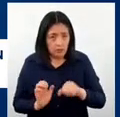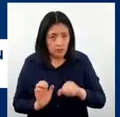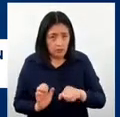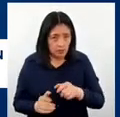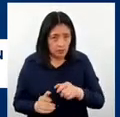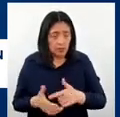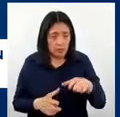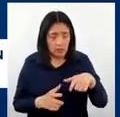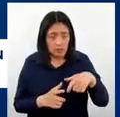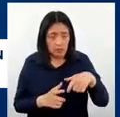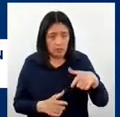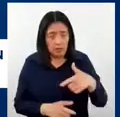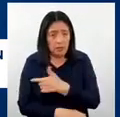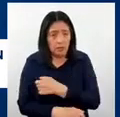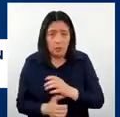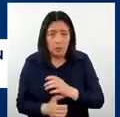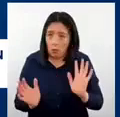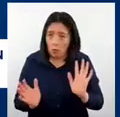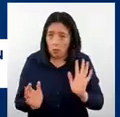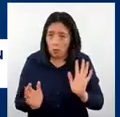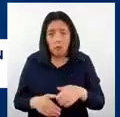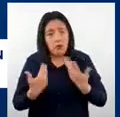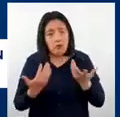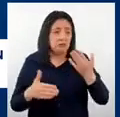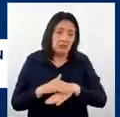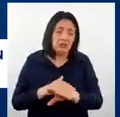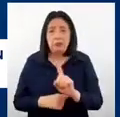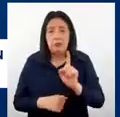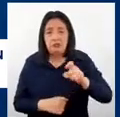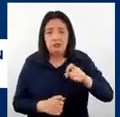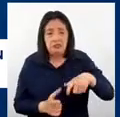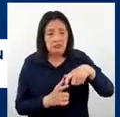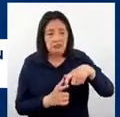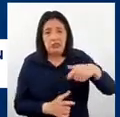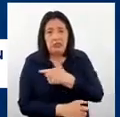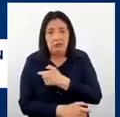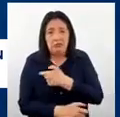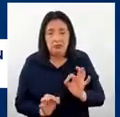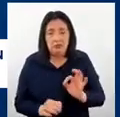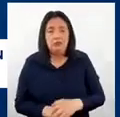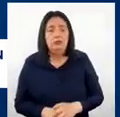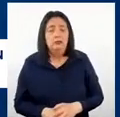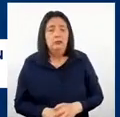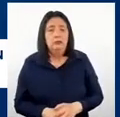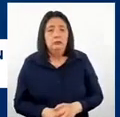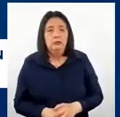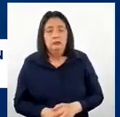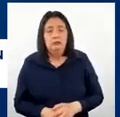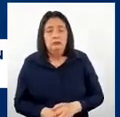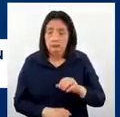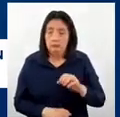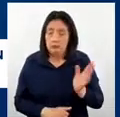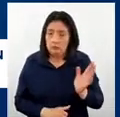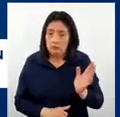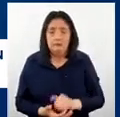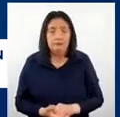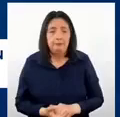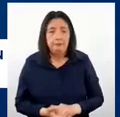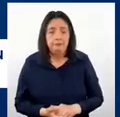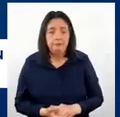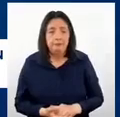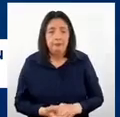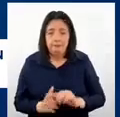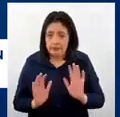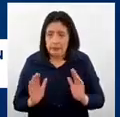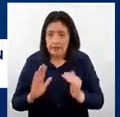se puede ingresar sin presentar el carnet de vacunación? no, ¿O de qué depende? sí, en el caso